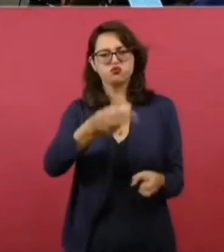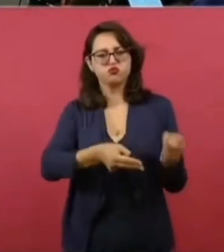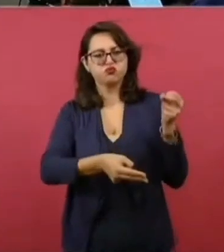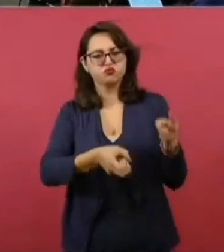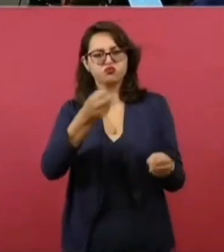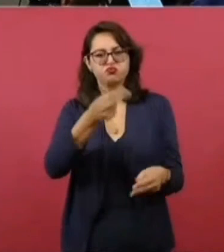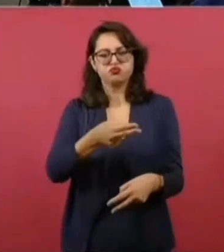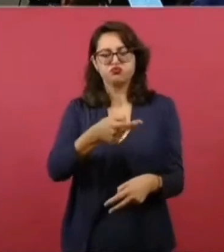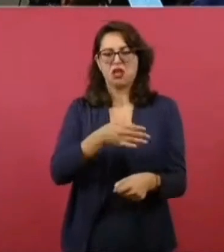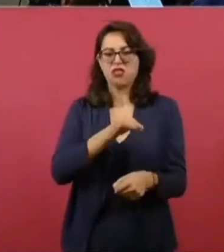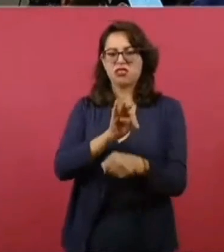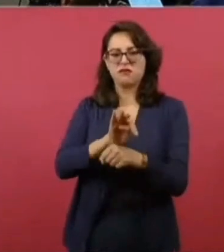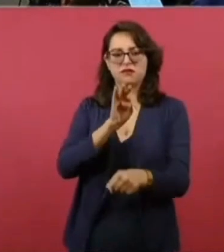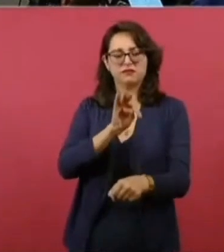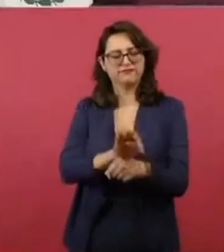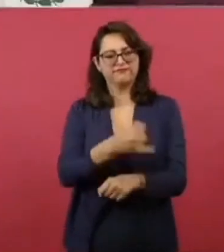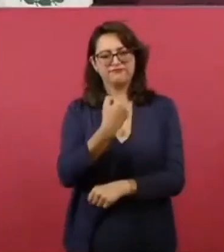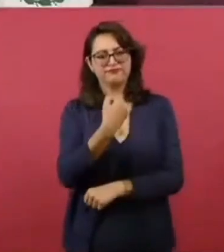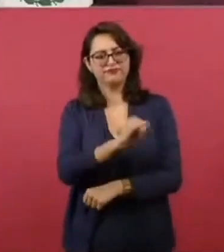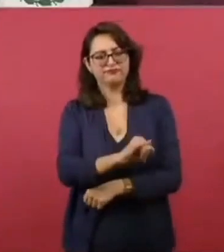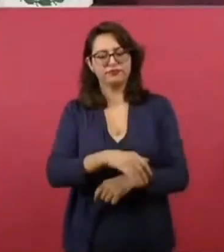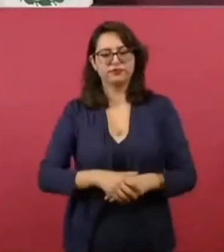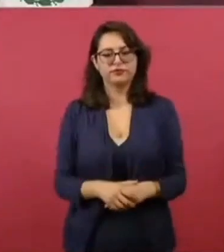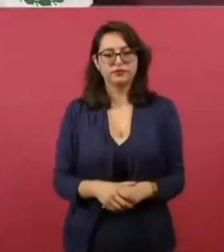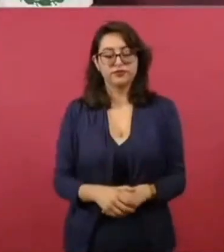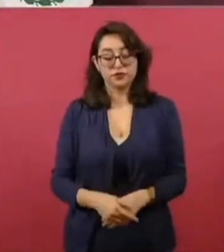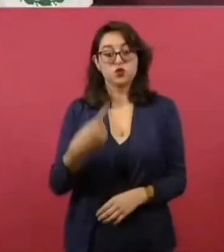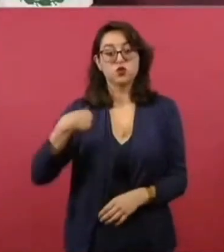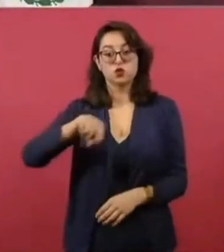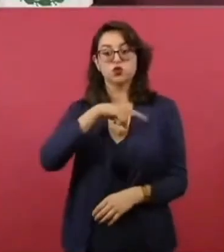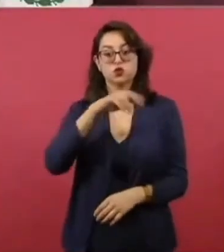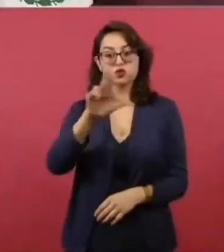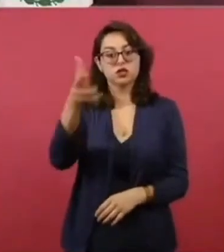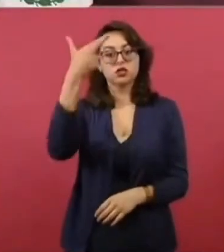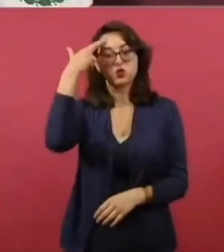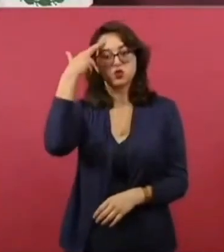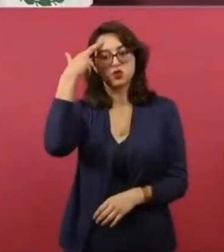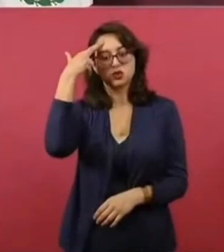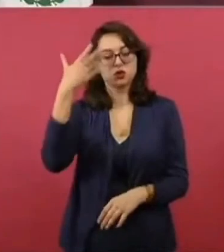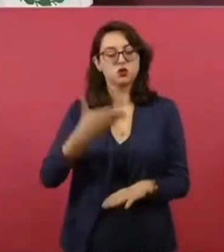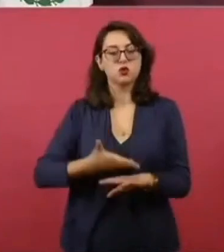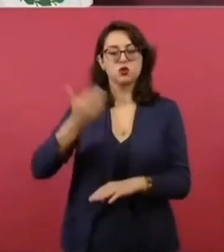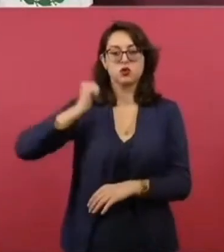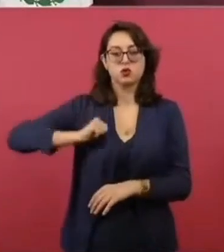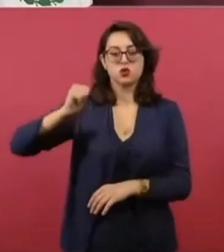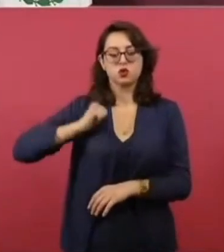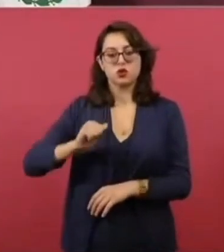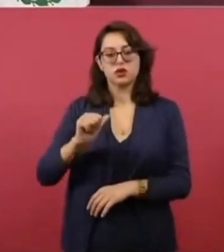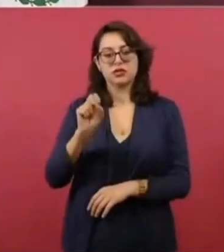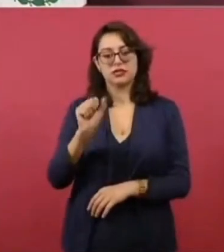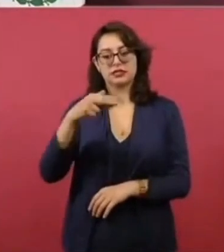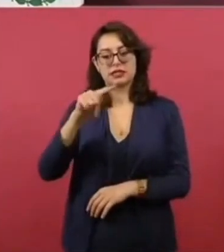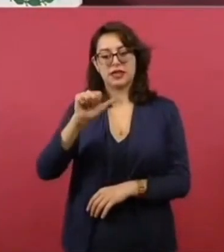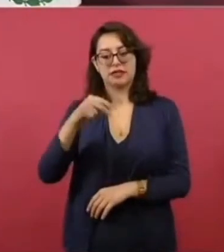hasta ridícula. Nos hacen recordar la época de Antonio López de Santana,